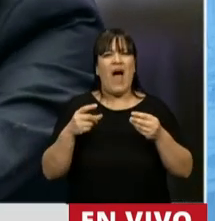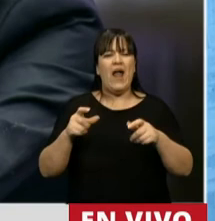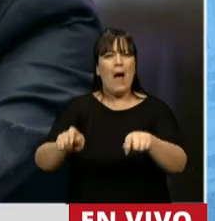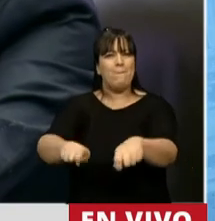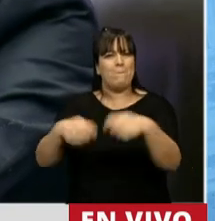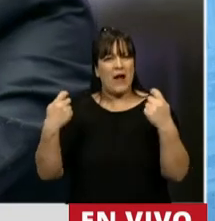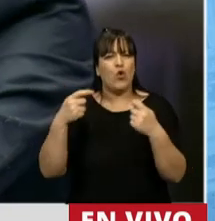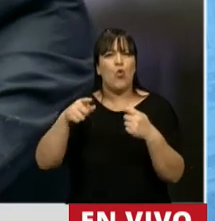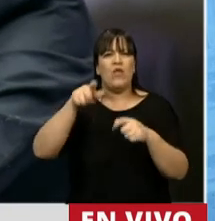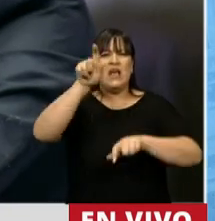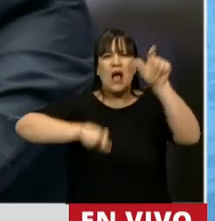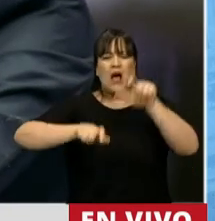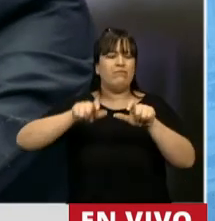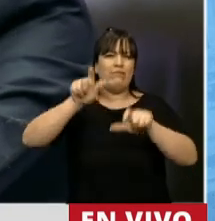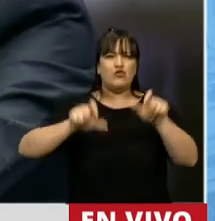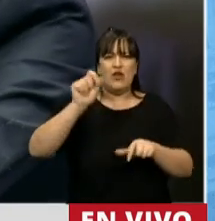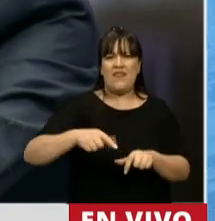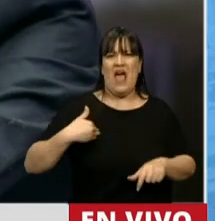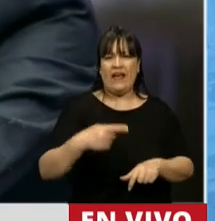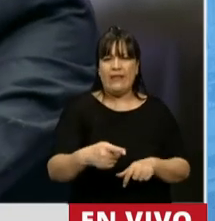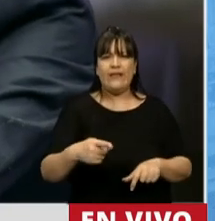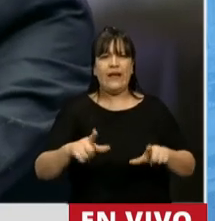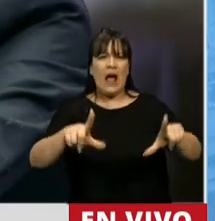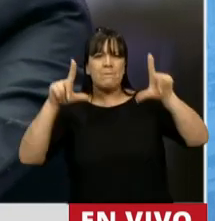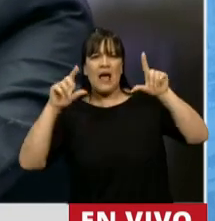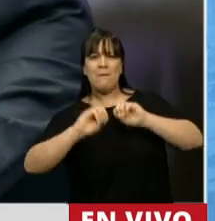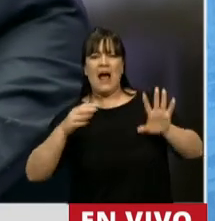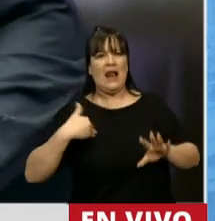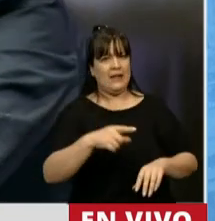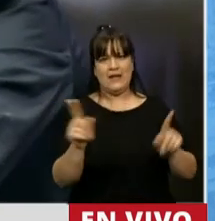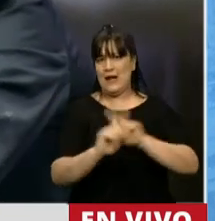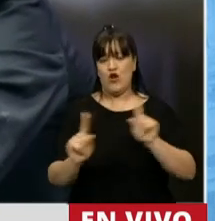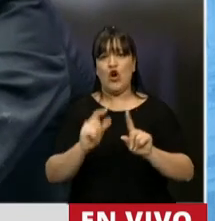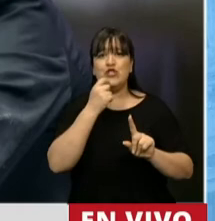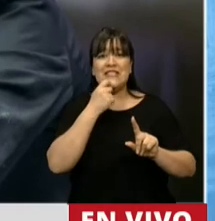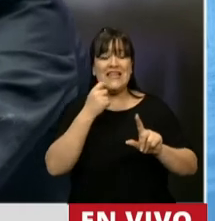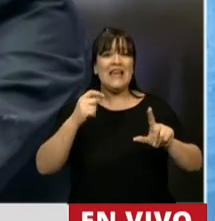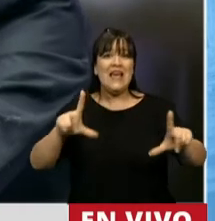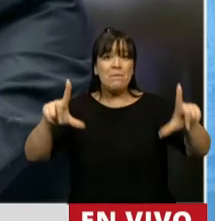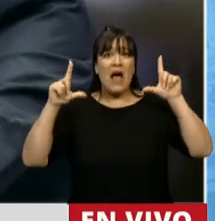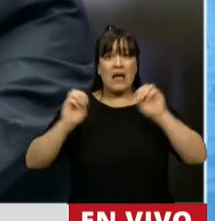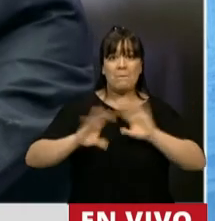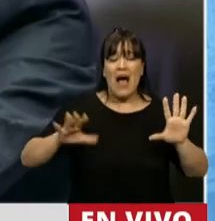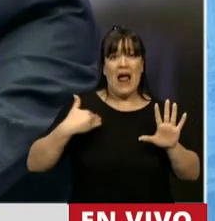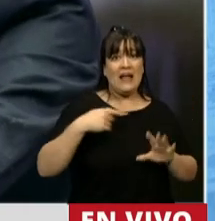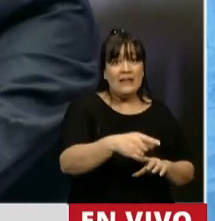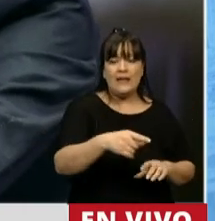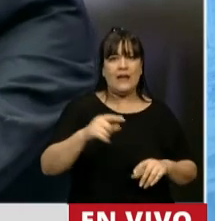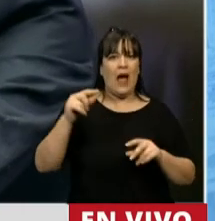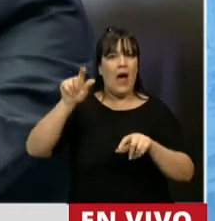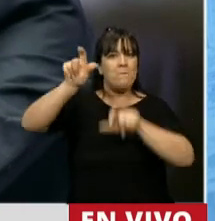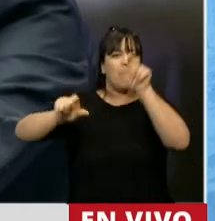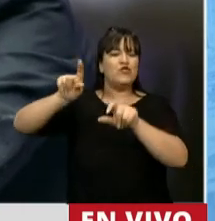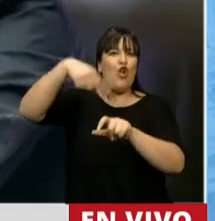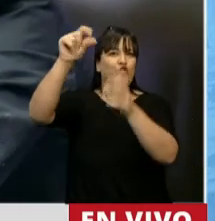la reputación de nuestro país, porque esto nos alejaría aún más de los mercados de crédito que hoy son